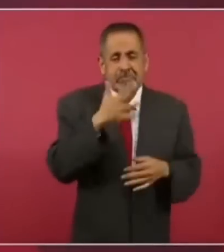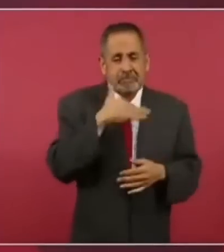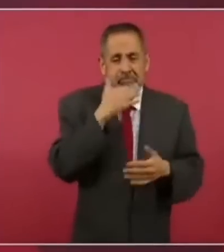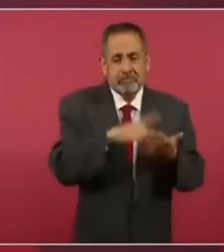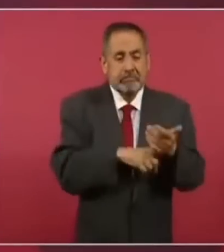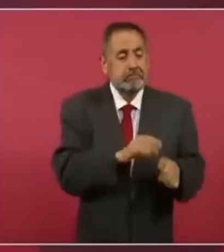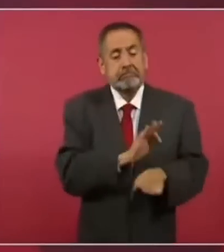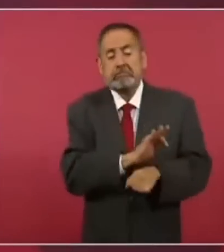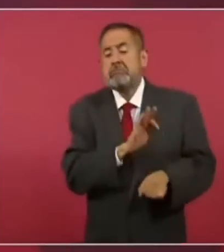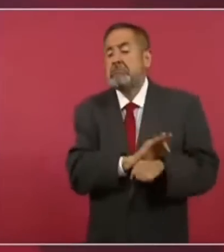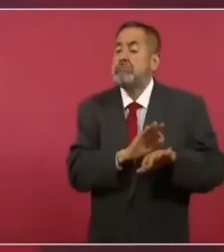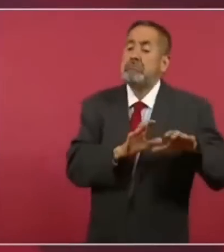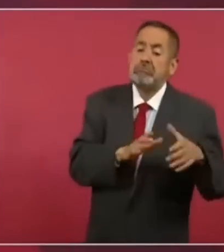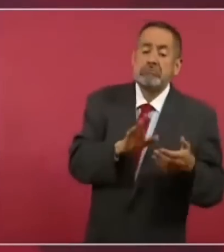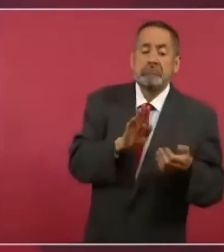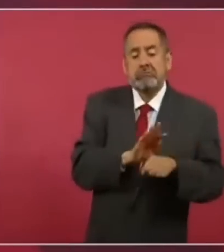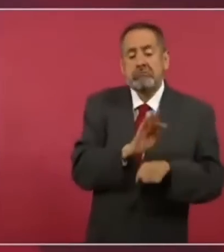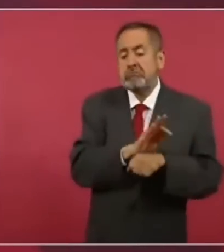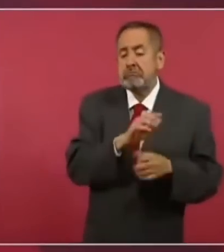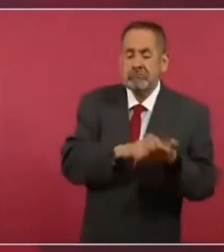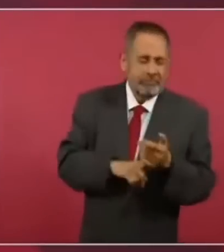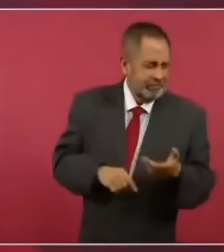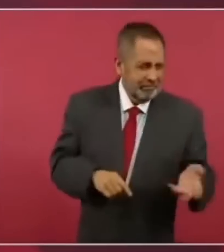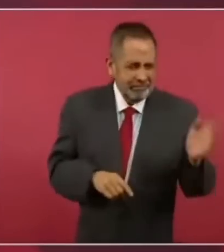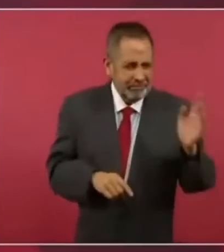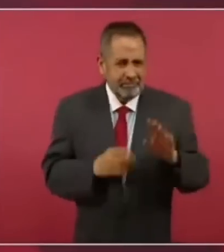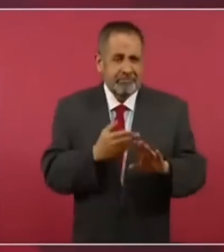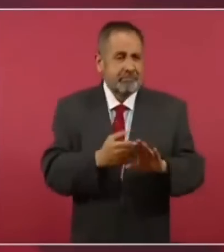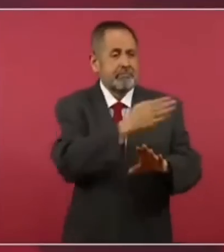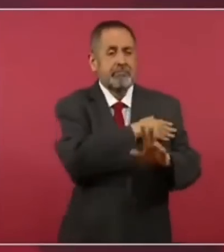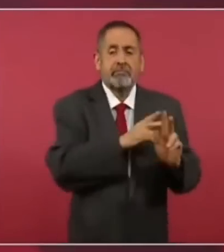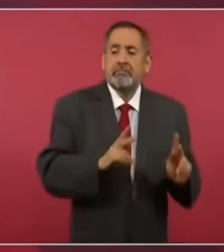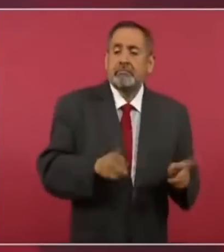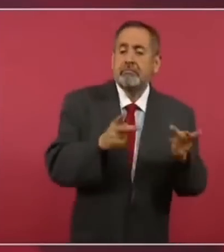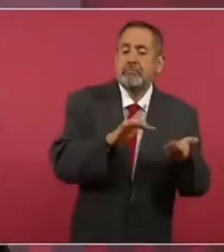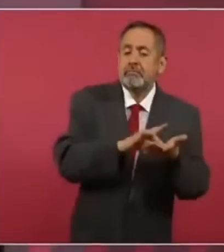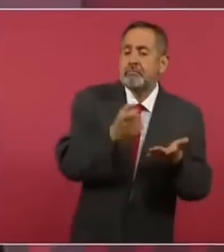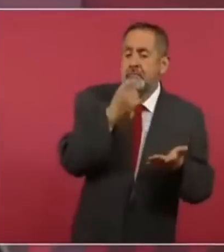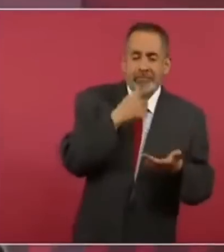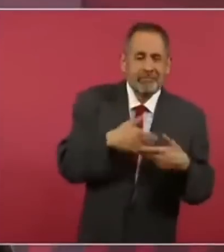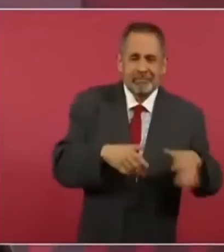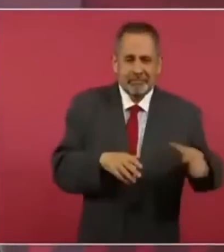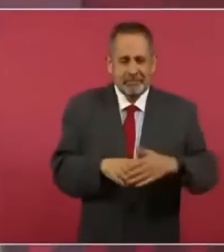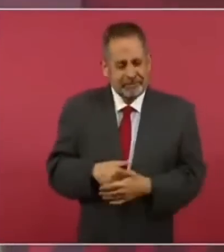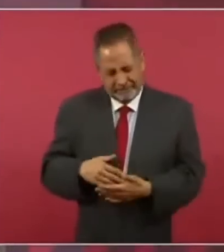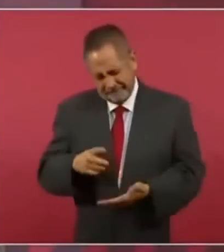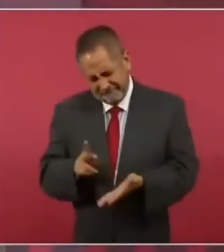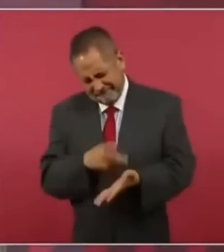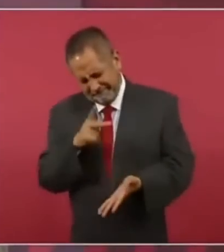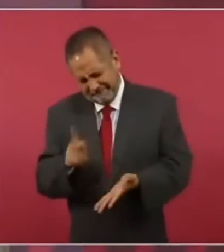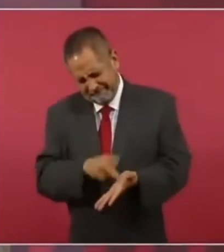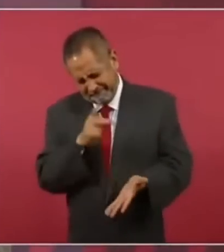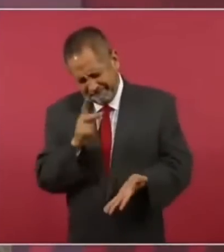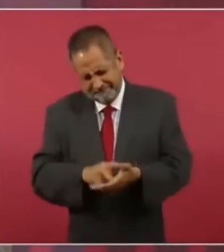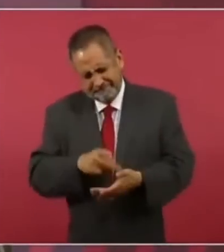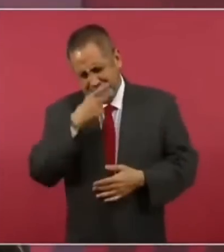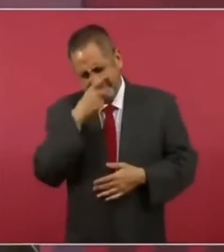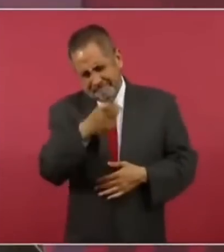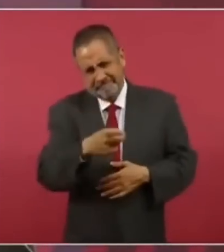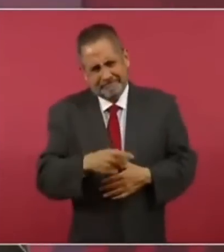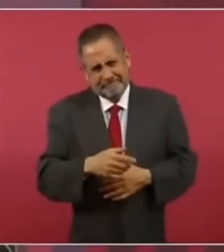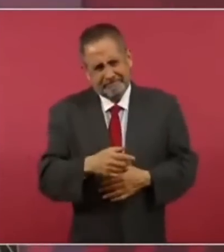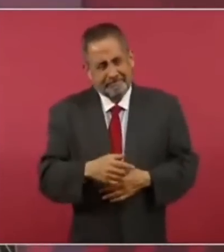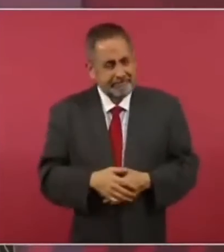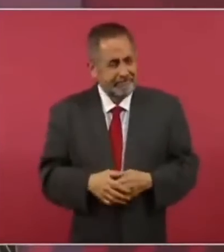que protegen a quienes vendían antes los medicamentos. No me voy a cansar de decir de